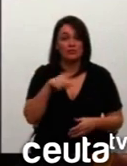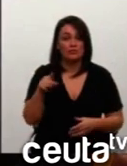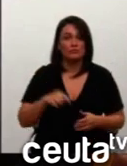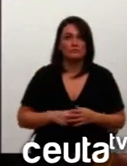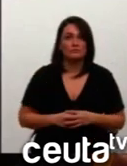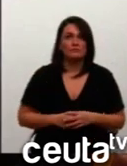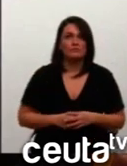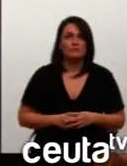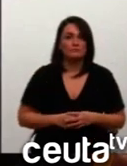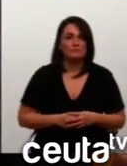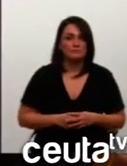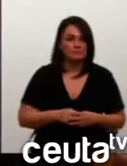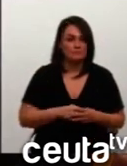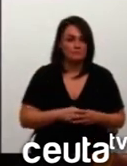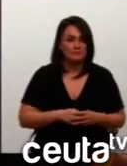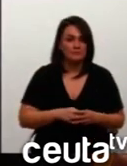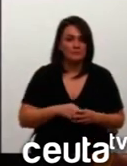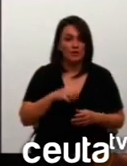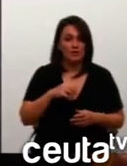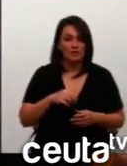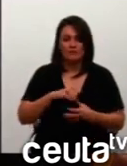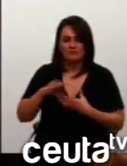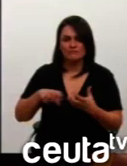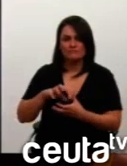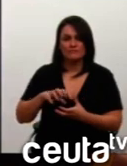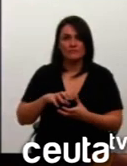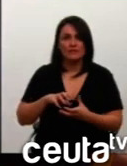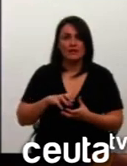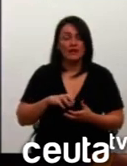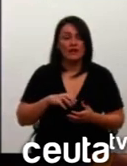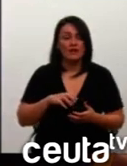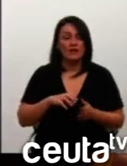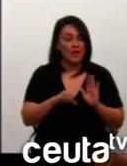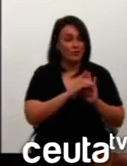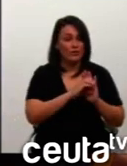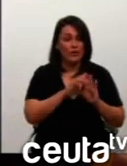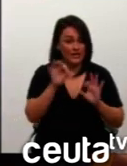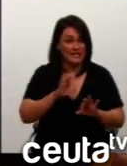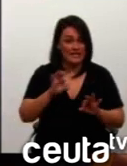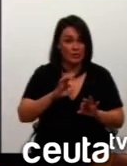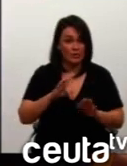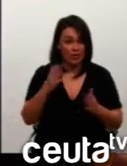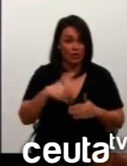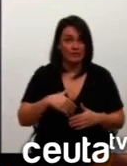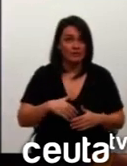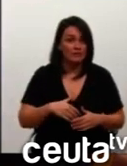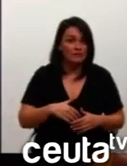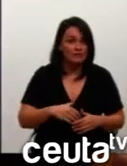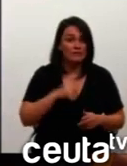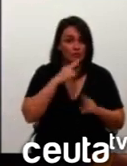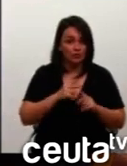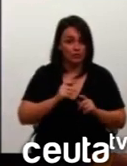No, en la Constitución no viene ninguna. Bueno, pues ya está. Bueno. No, nombrada no. Nombrada no, pero...